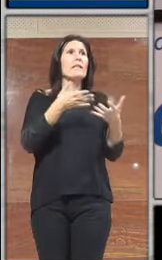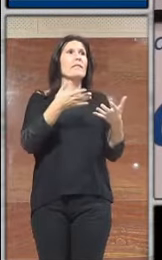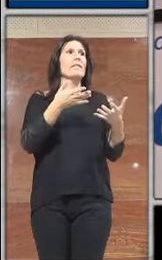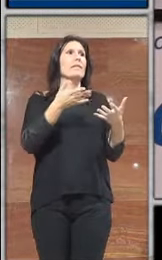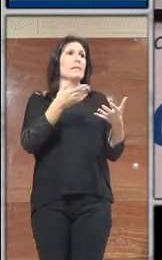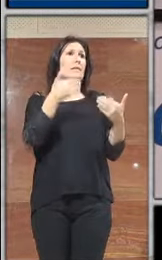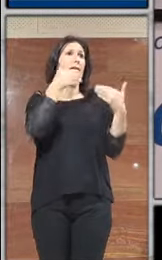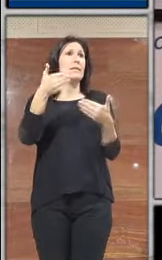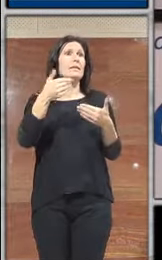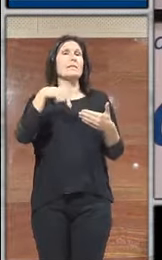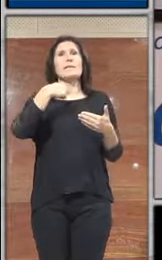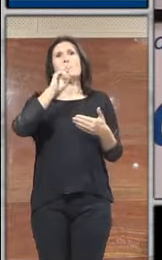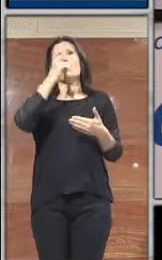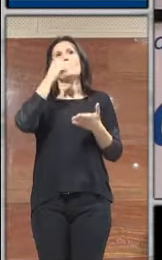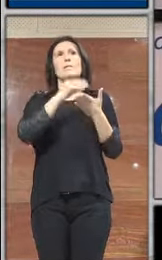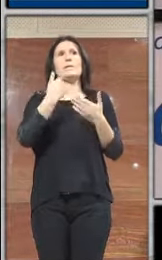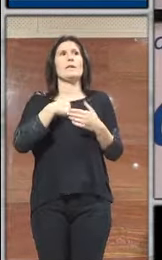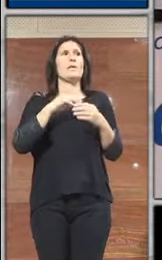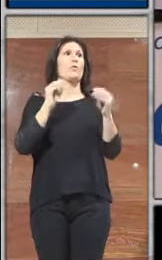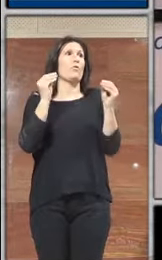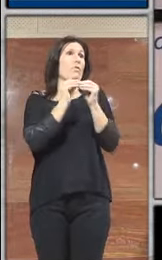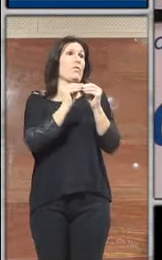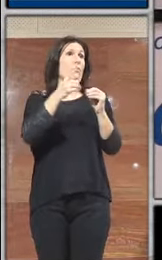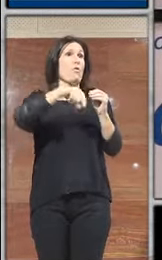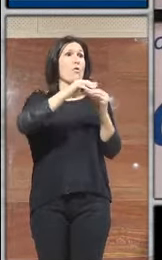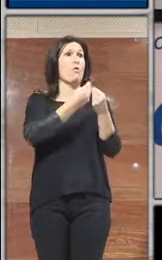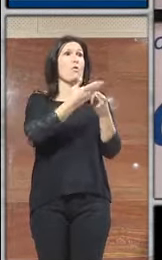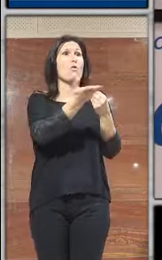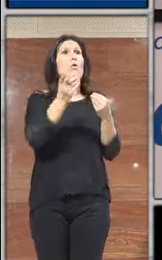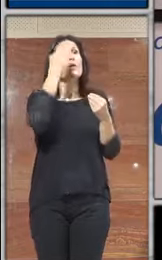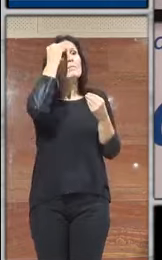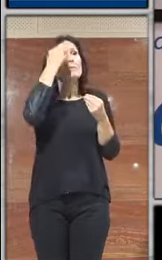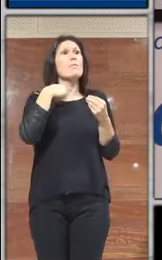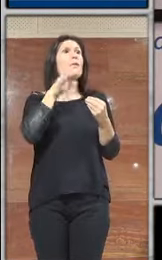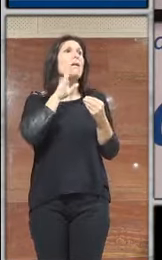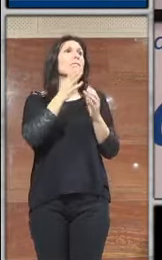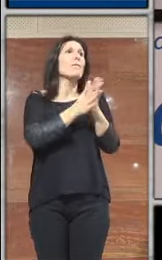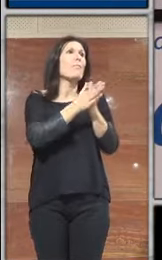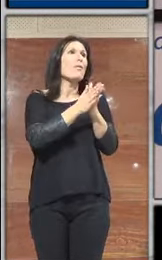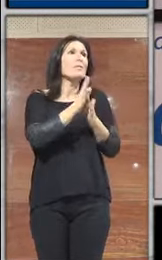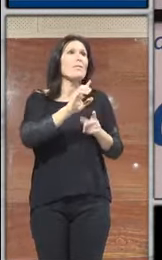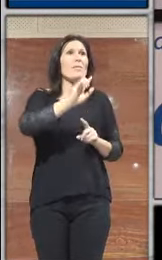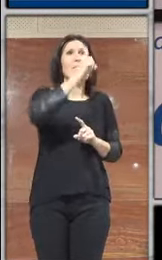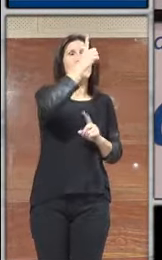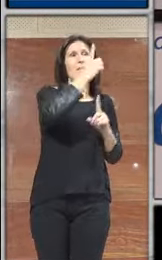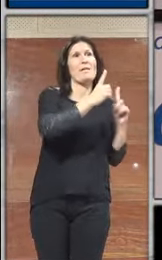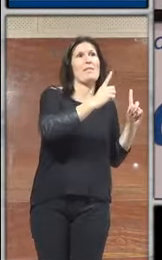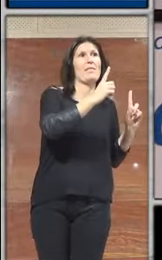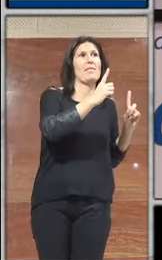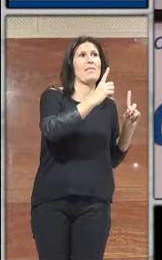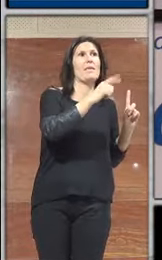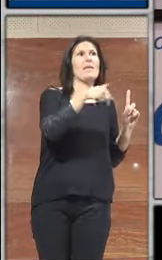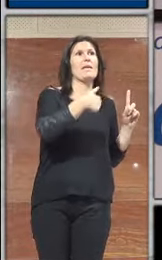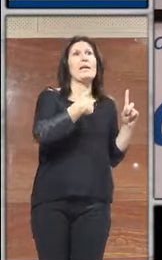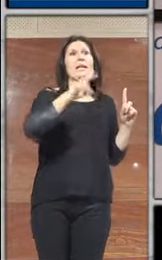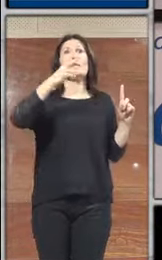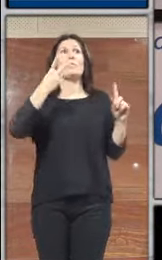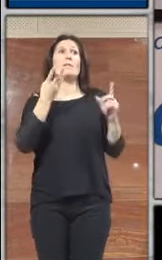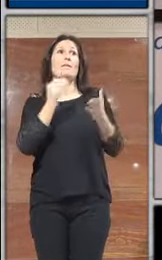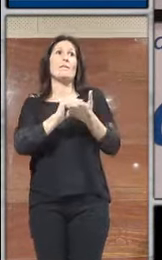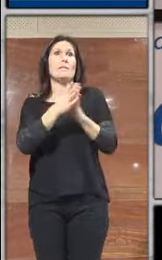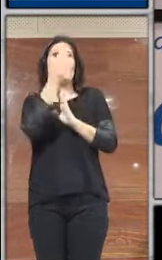para mí es el segundo año que coincido con vosotros espero que esa motivación que vi en el primer año y que se ha incrementado con la presentación de